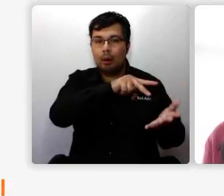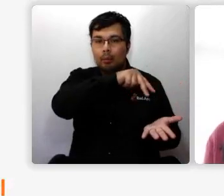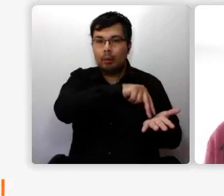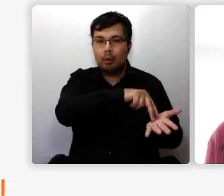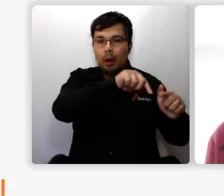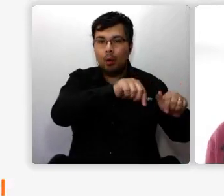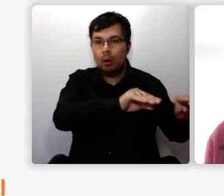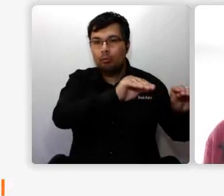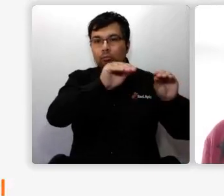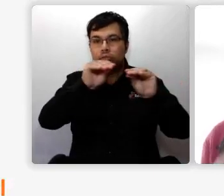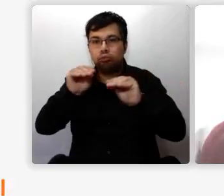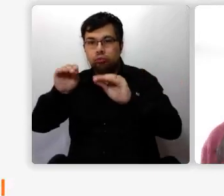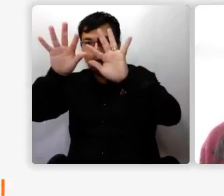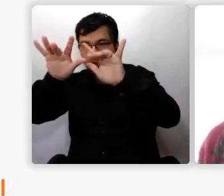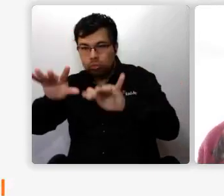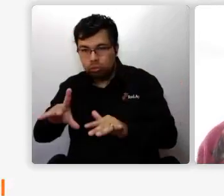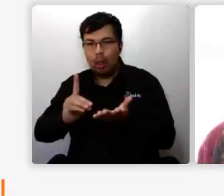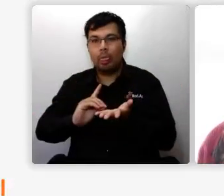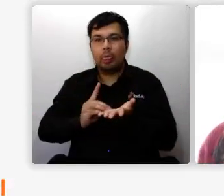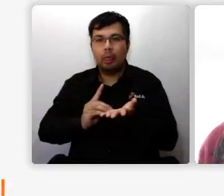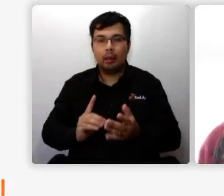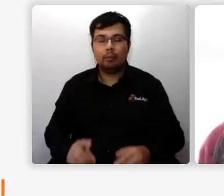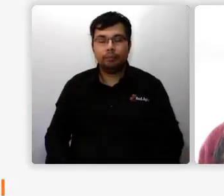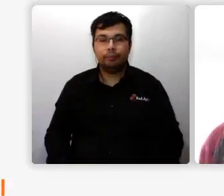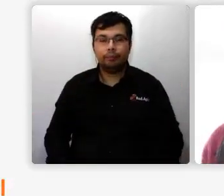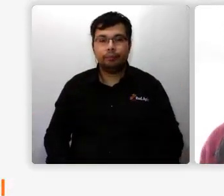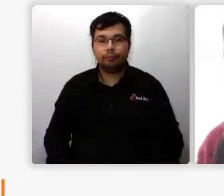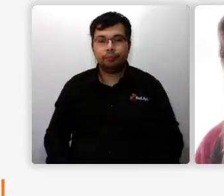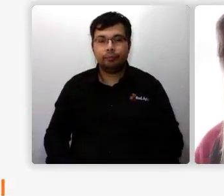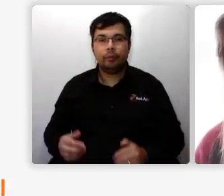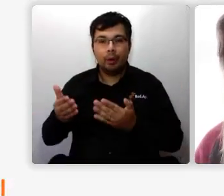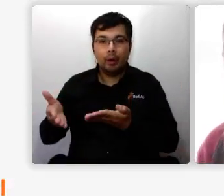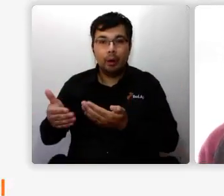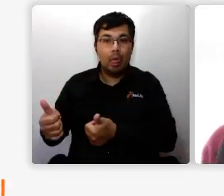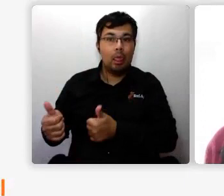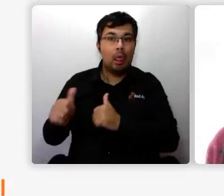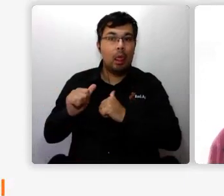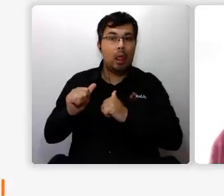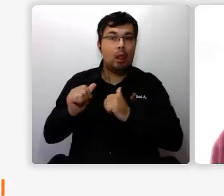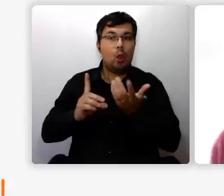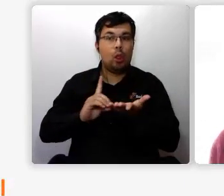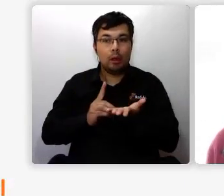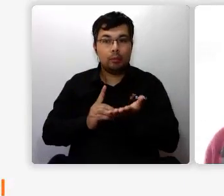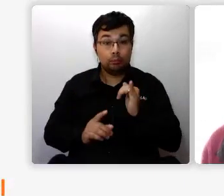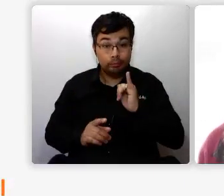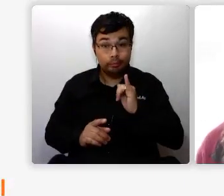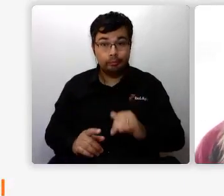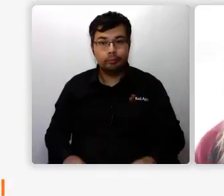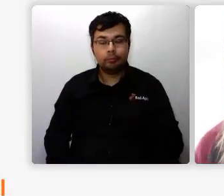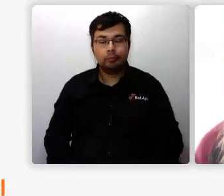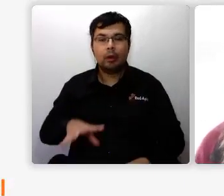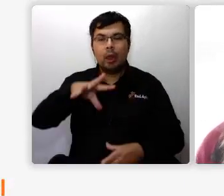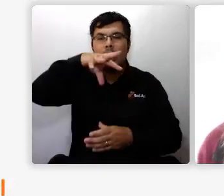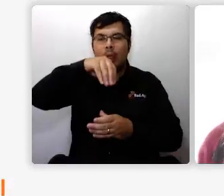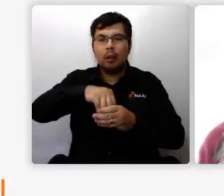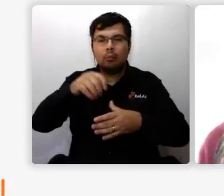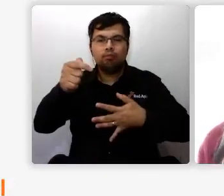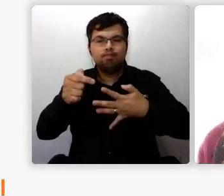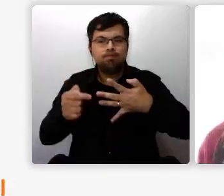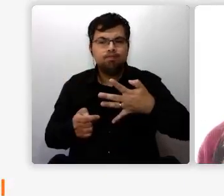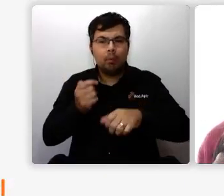una forma virtual. Y aquí nos encontramos con retos de la digitalización, ¿no? Y dentro de los principales vemos que hay